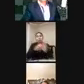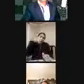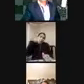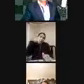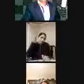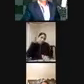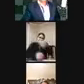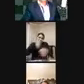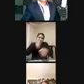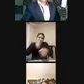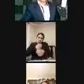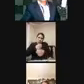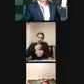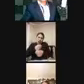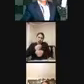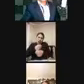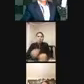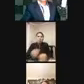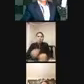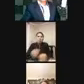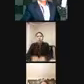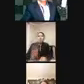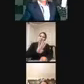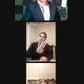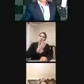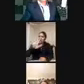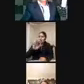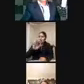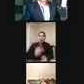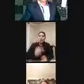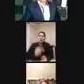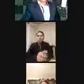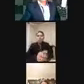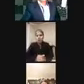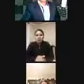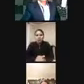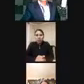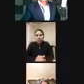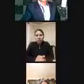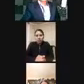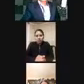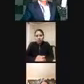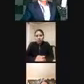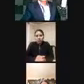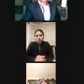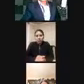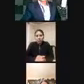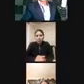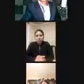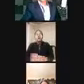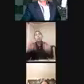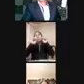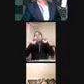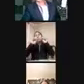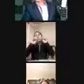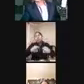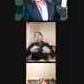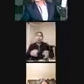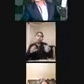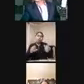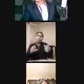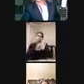edad, pero ahora se está observando que incluso en jóvenes, ¿no? En parejas muy jóvenes tienen niños